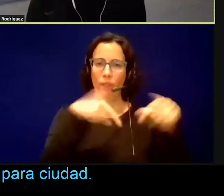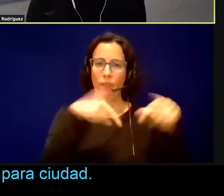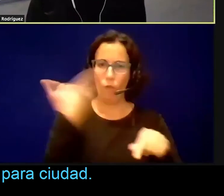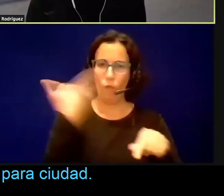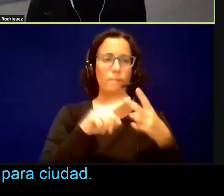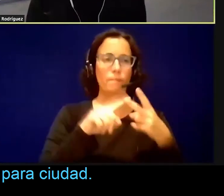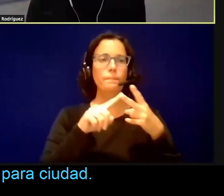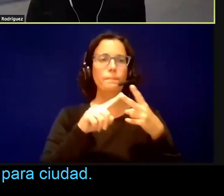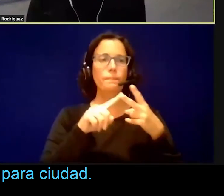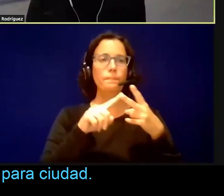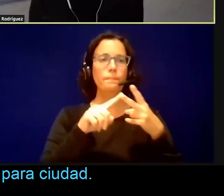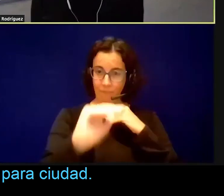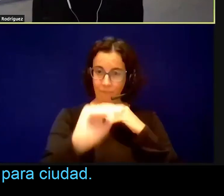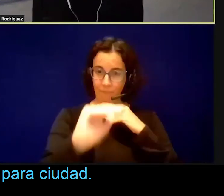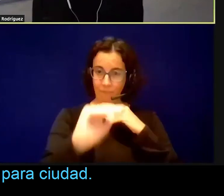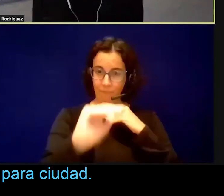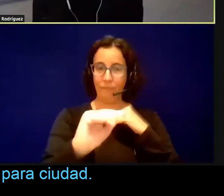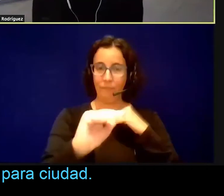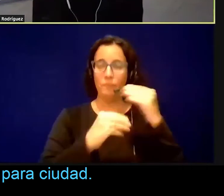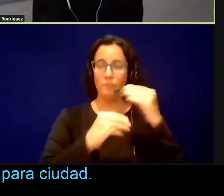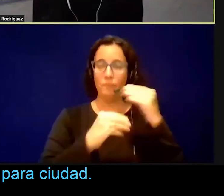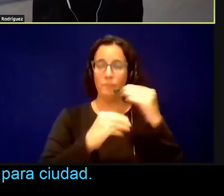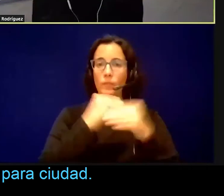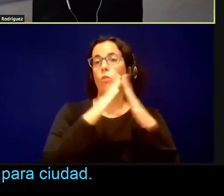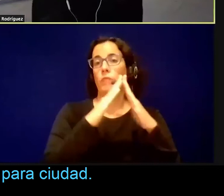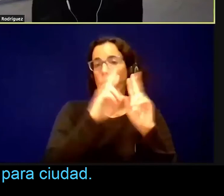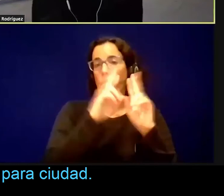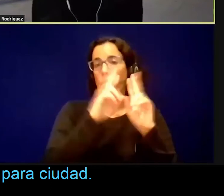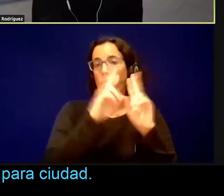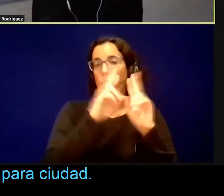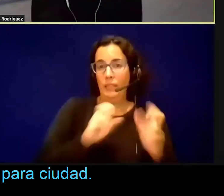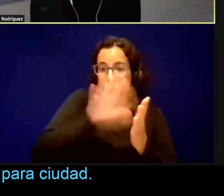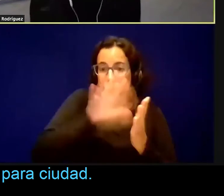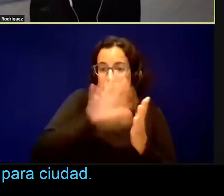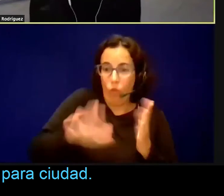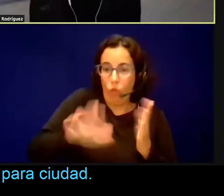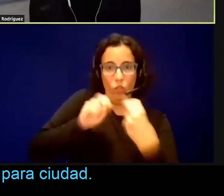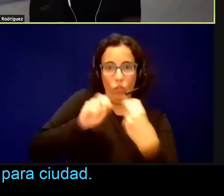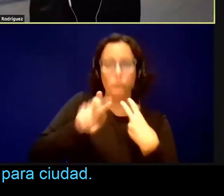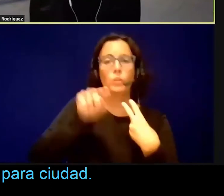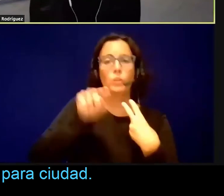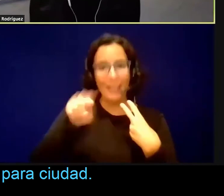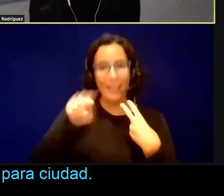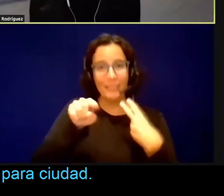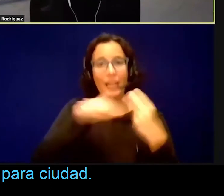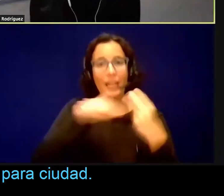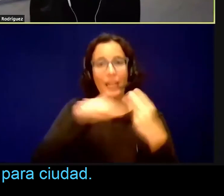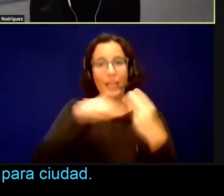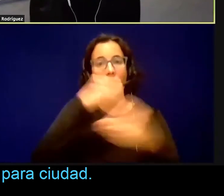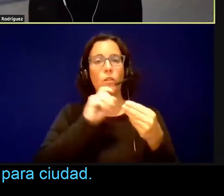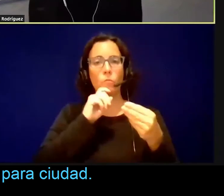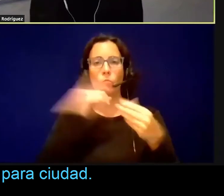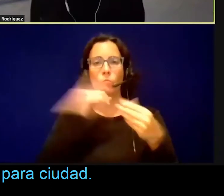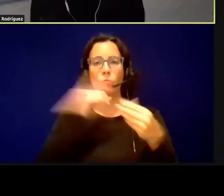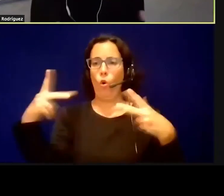lo que decías tú, ¿no? Que en el confinamiento se veía mucha gente andando por donde iban los coches. Pues esas calles las cortan y las hacen solamente de tráfico local y entonces esos espacios